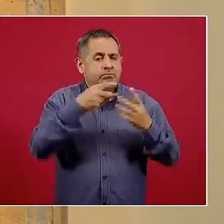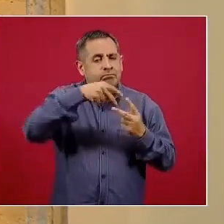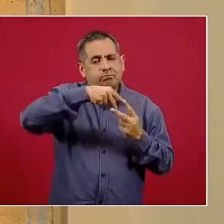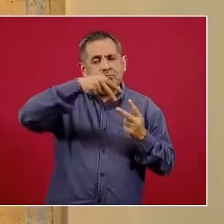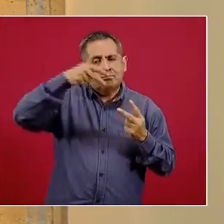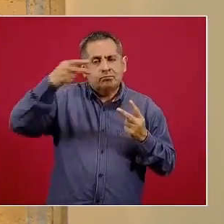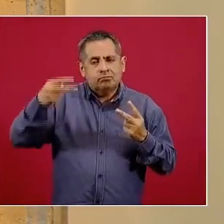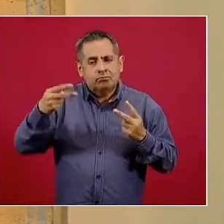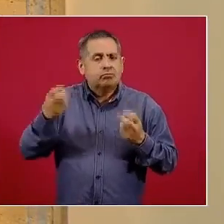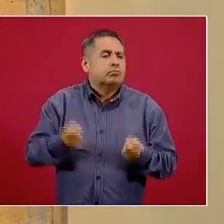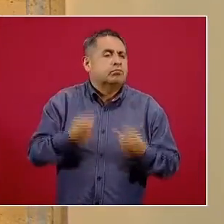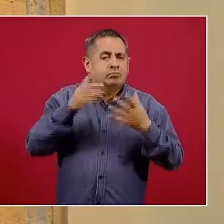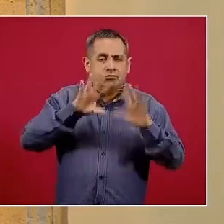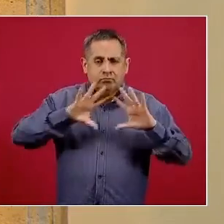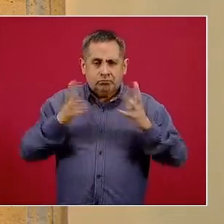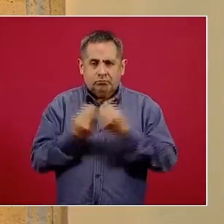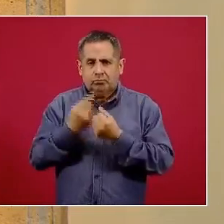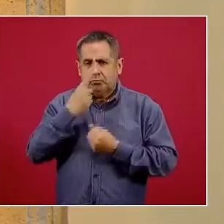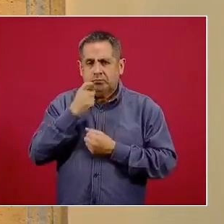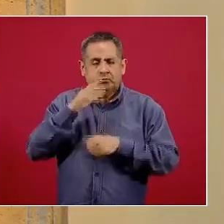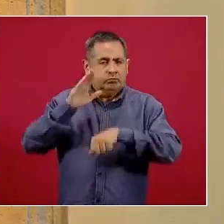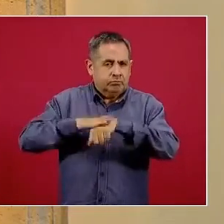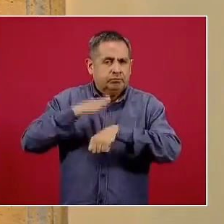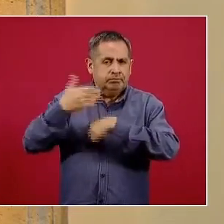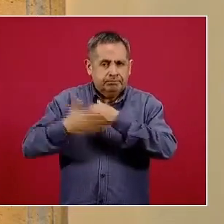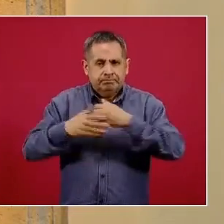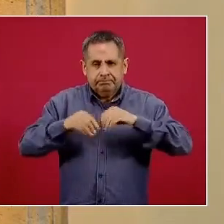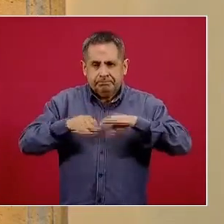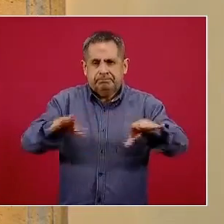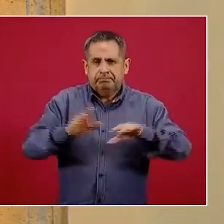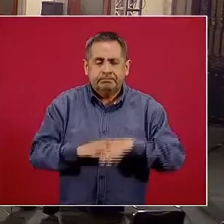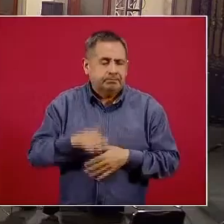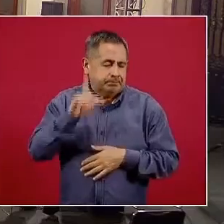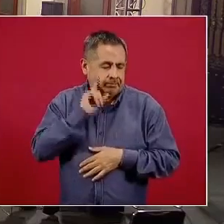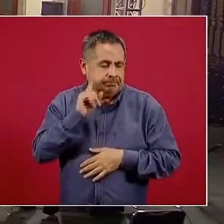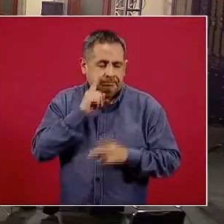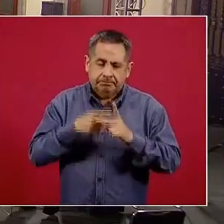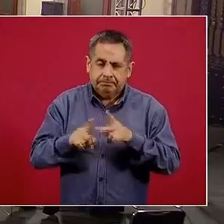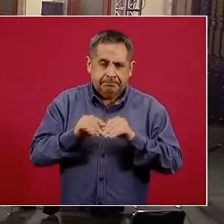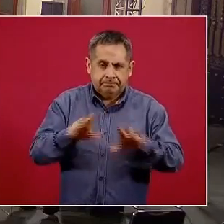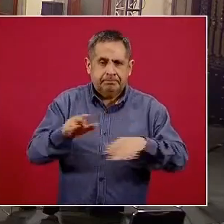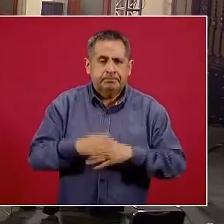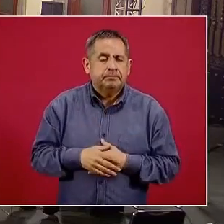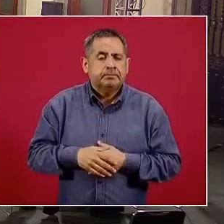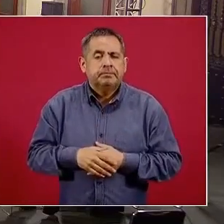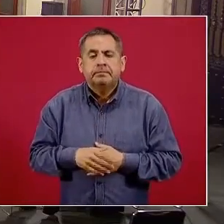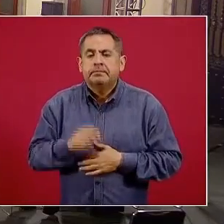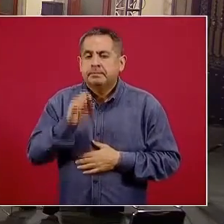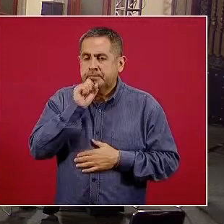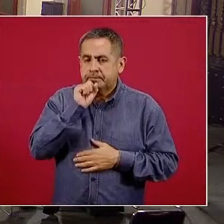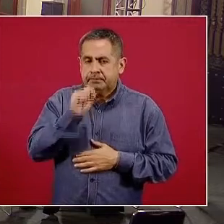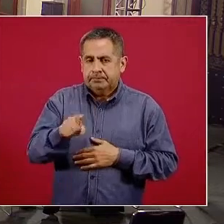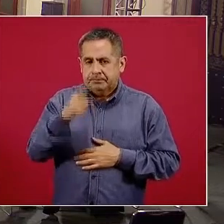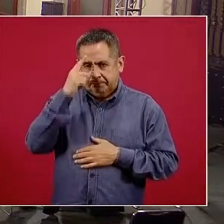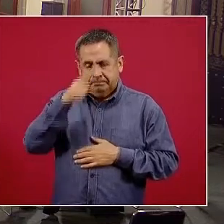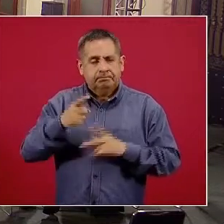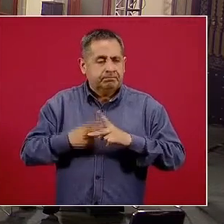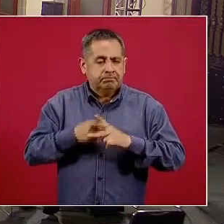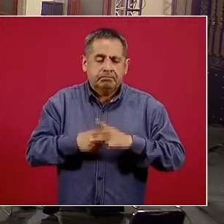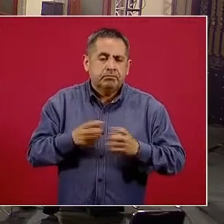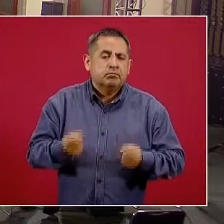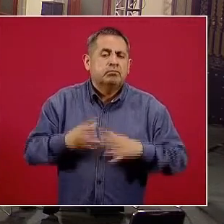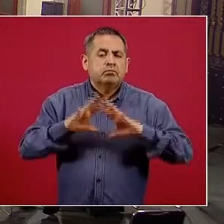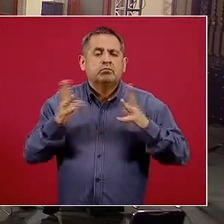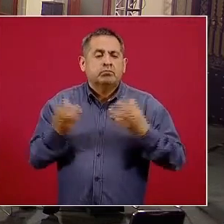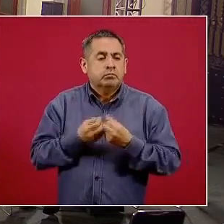precisamente la magnitud que vemos en la curva roja. Va a ser nuestra curva azul a partir del día de mañana. Y lo mismo va a ocurrir para la estimación